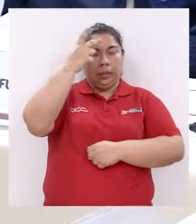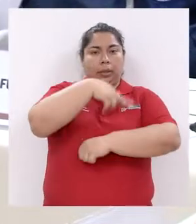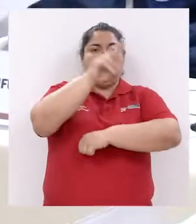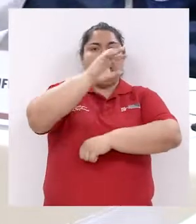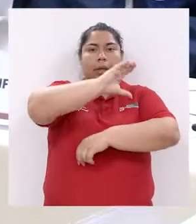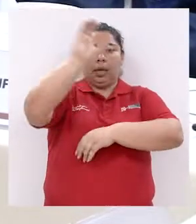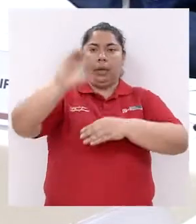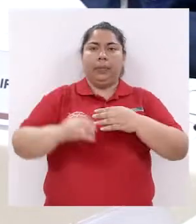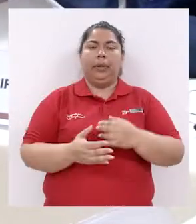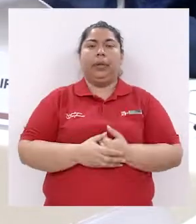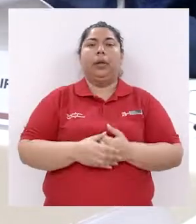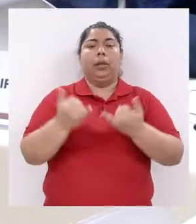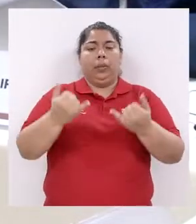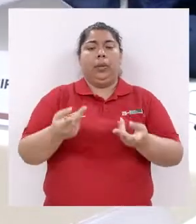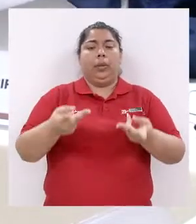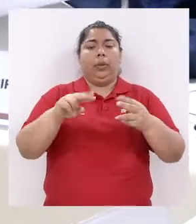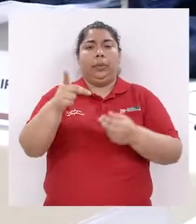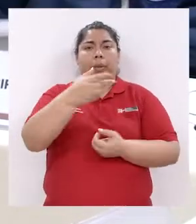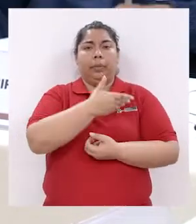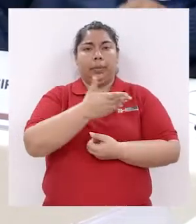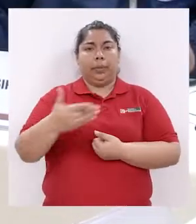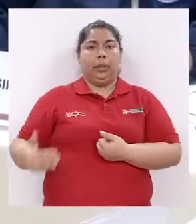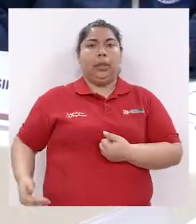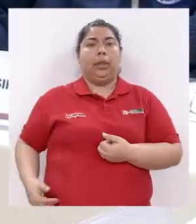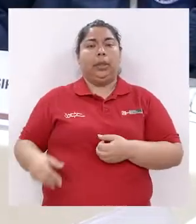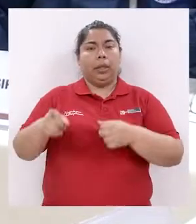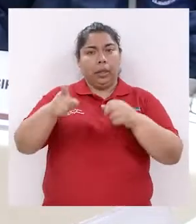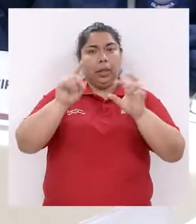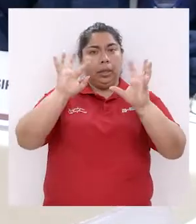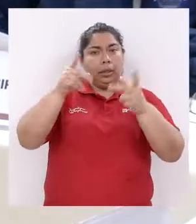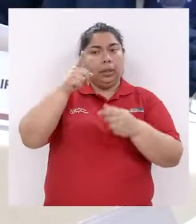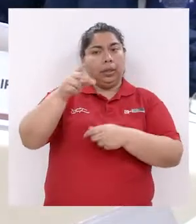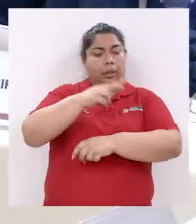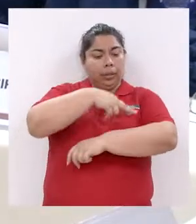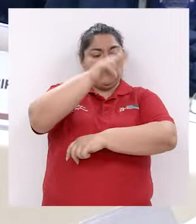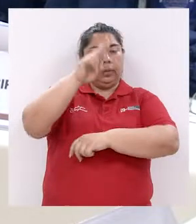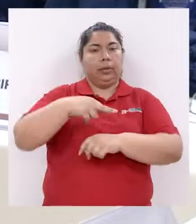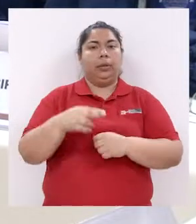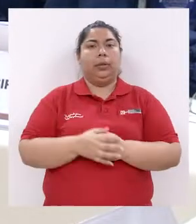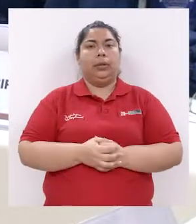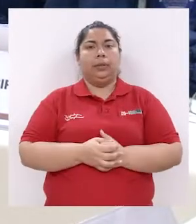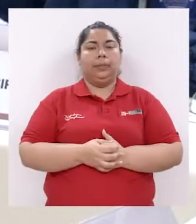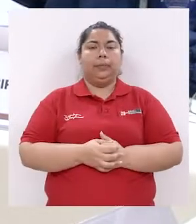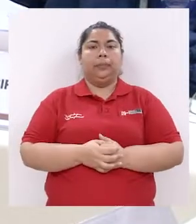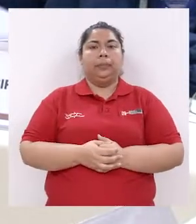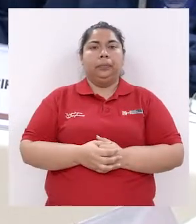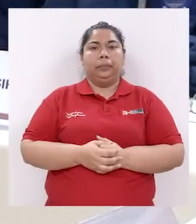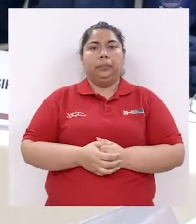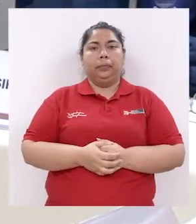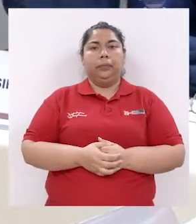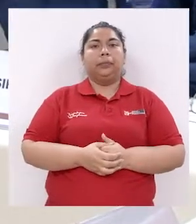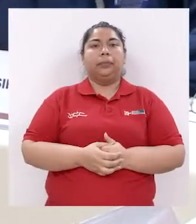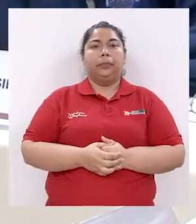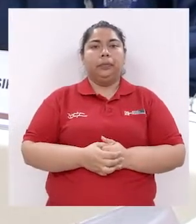de Cajamarca, pero también el presidente de la Asamblea Nacional de Gobiernos Regionales. Adelante, por favor.